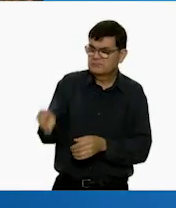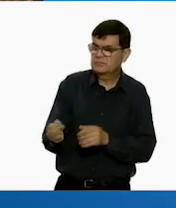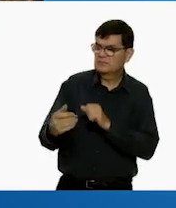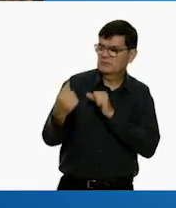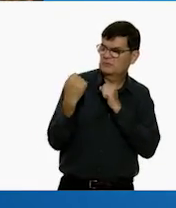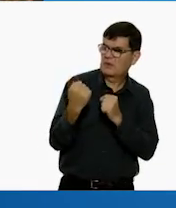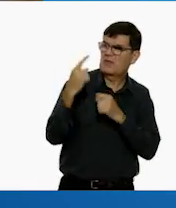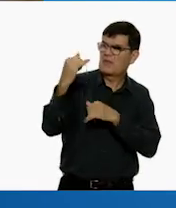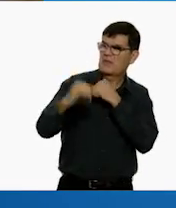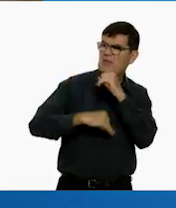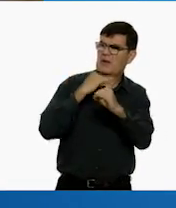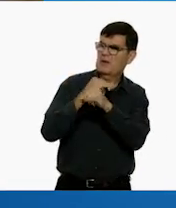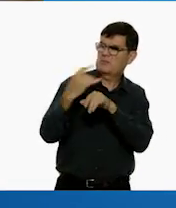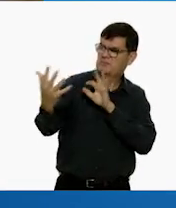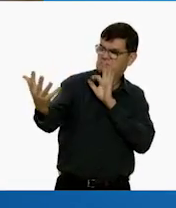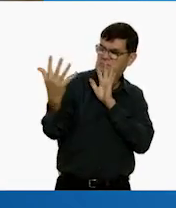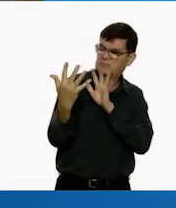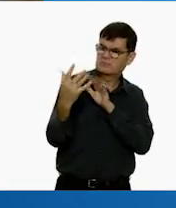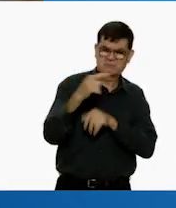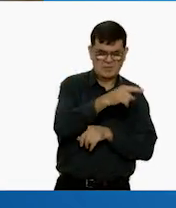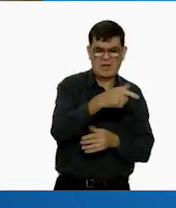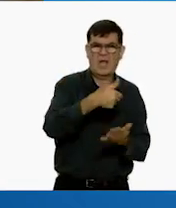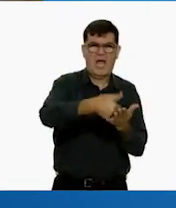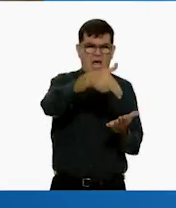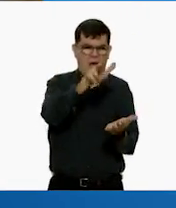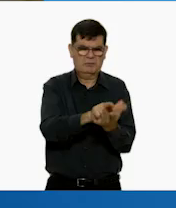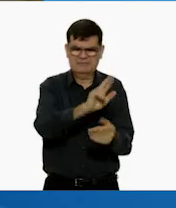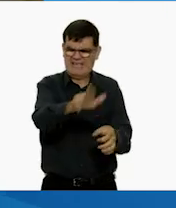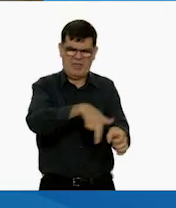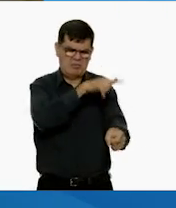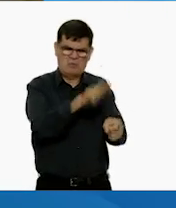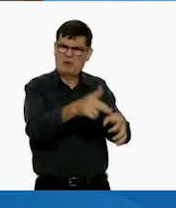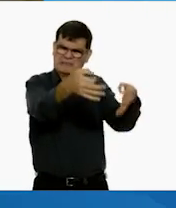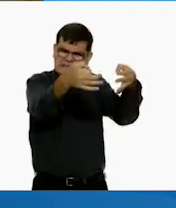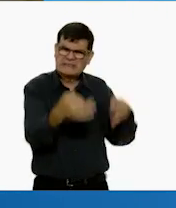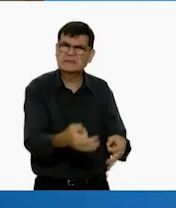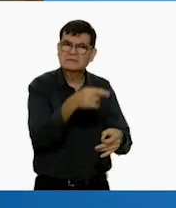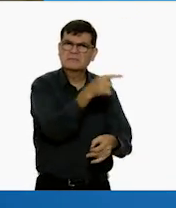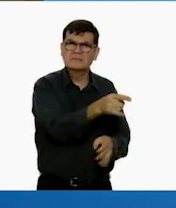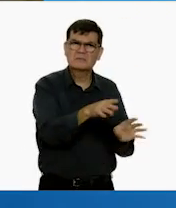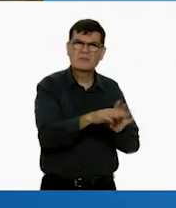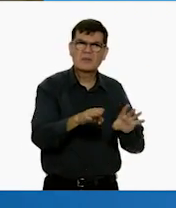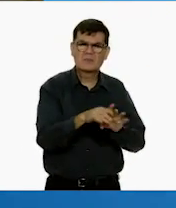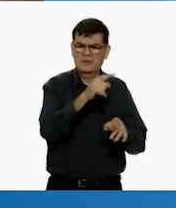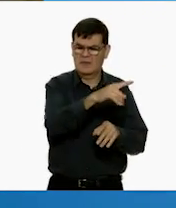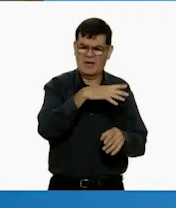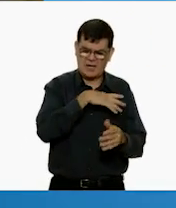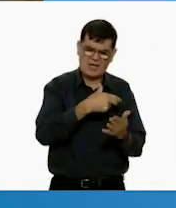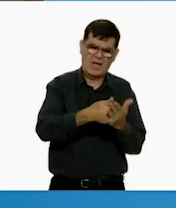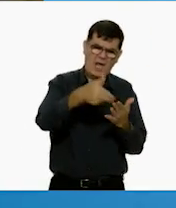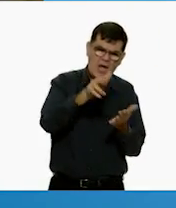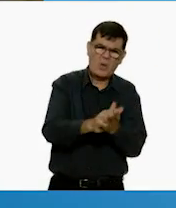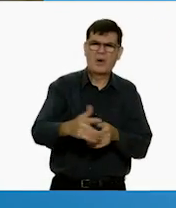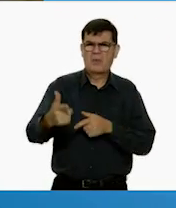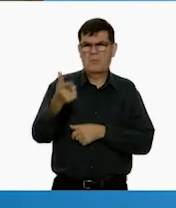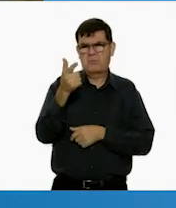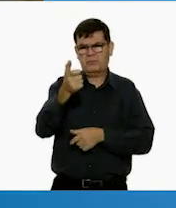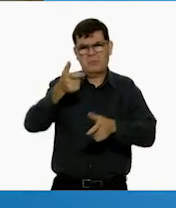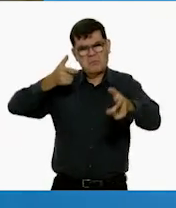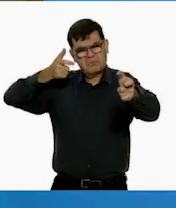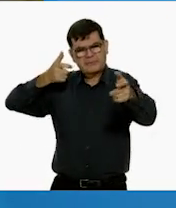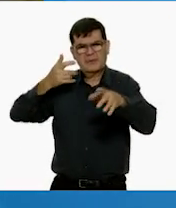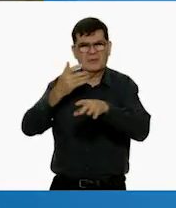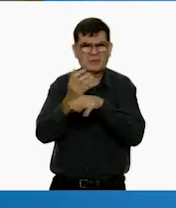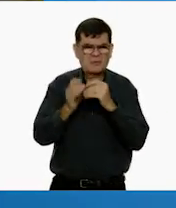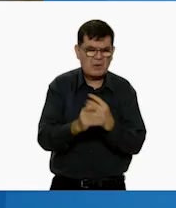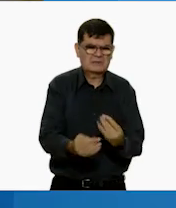poder internacional, un héroe nato. Porque siempre nos gusta tener héroes que los fusilan o